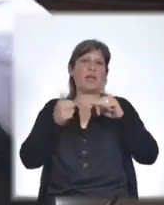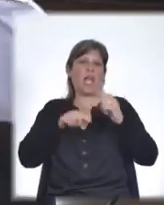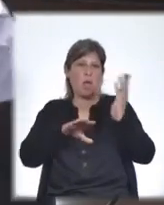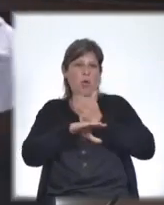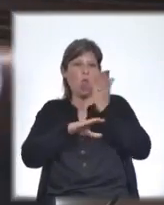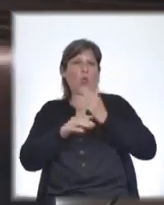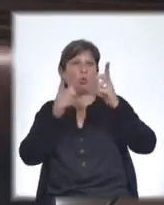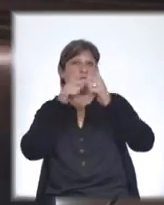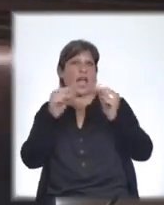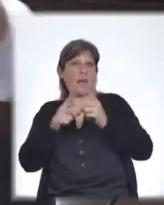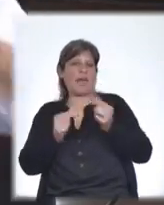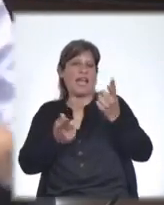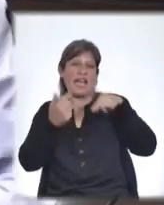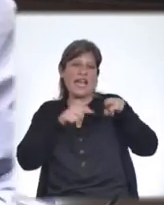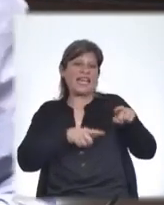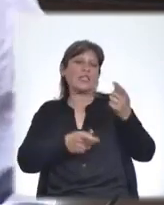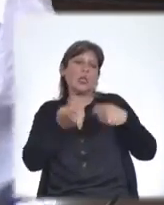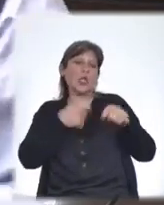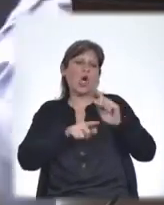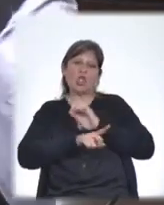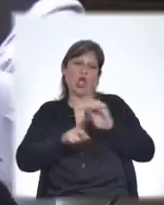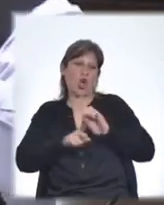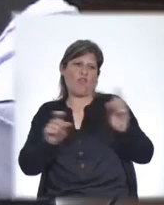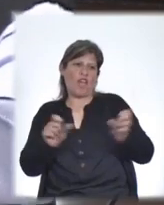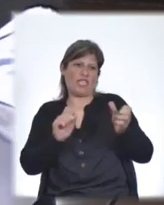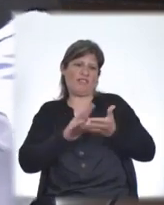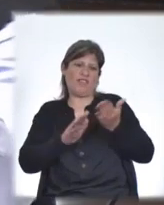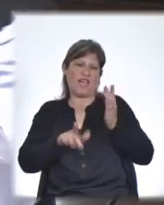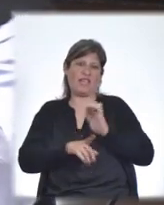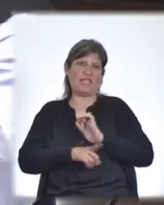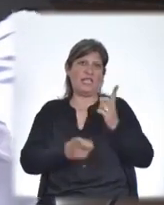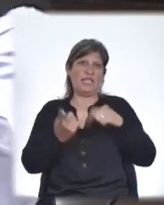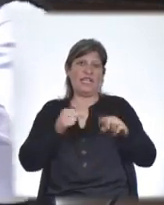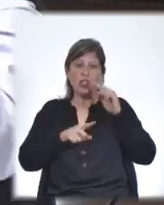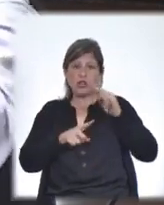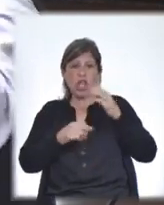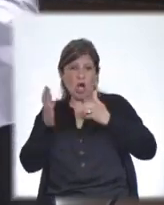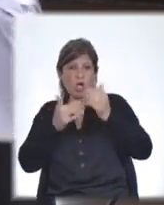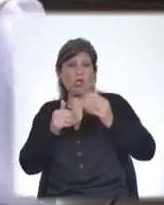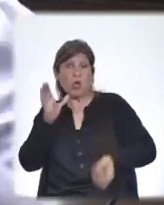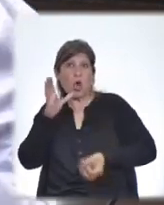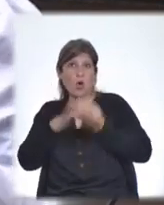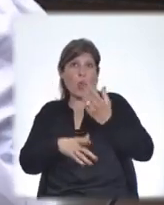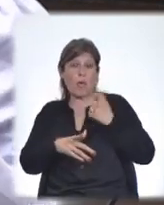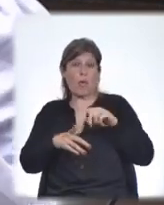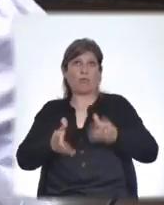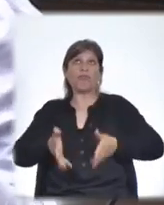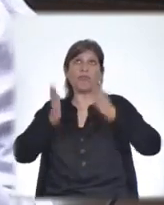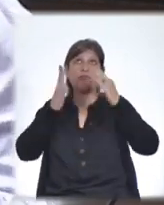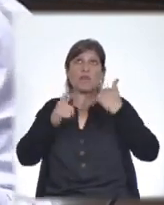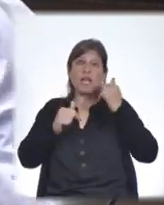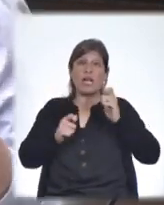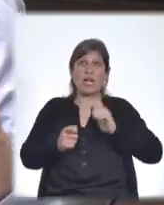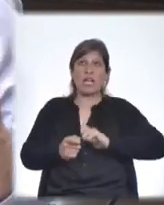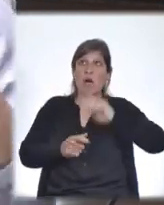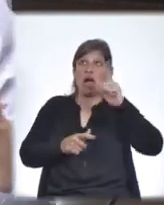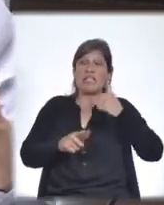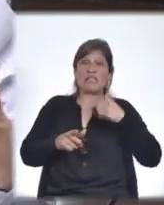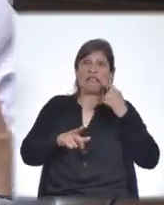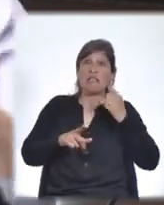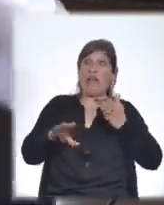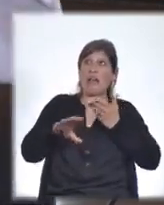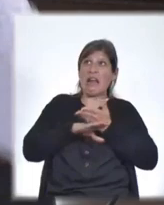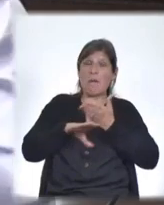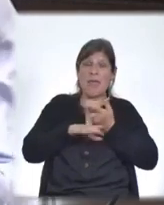que por tanto ese era un negocio que ANCAP no iba a hacer. En un momento en que se está construyendo una nueva planta, en que va a crecer la demanda de